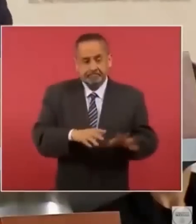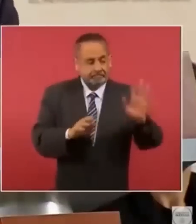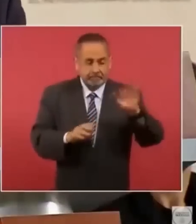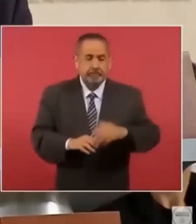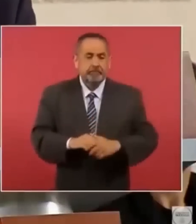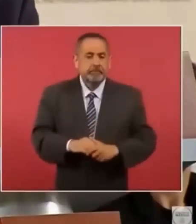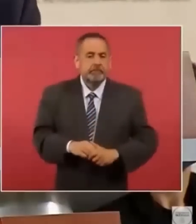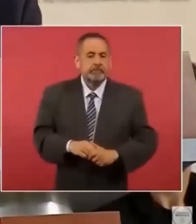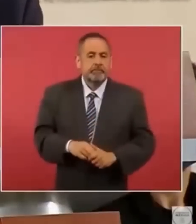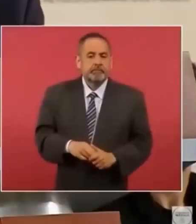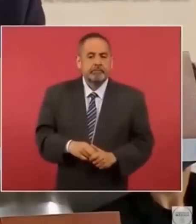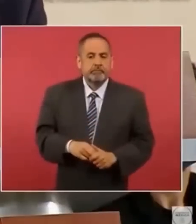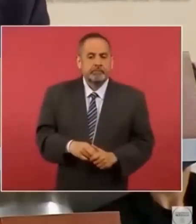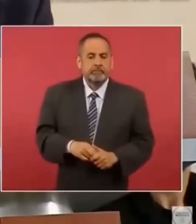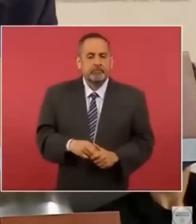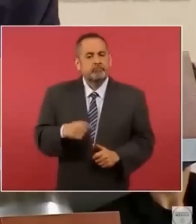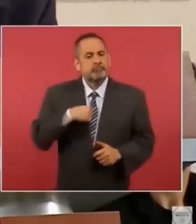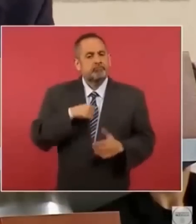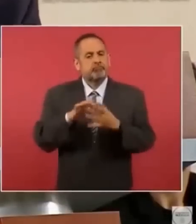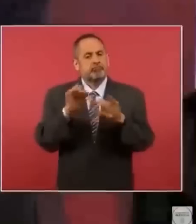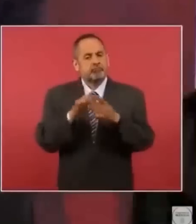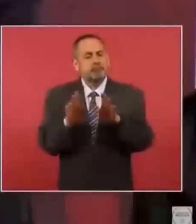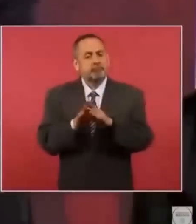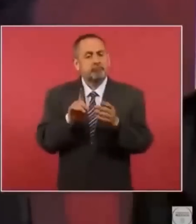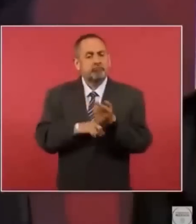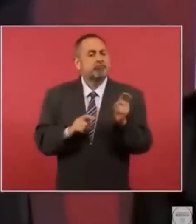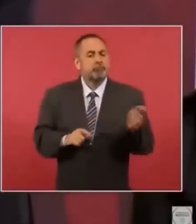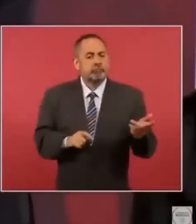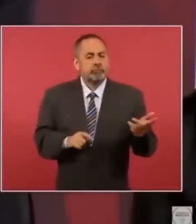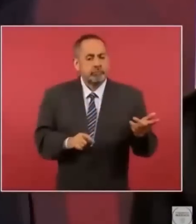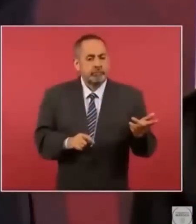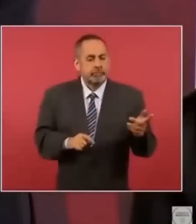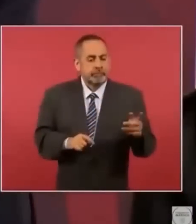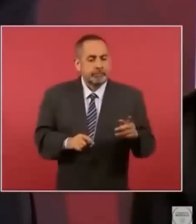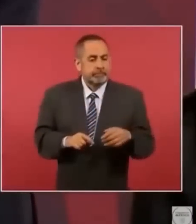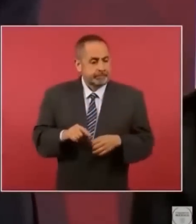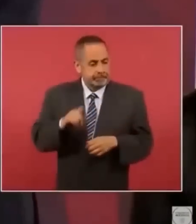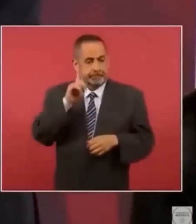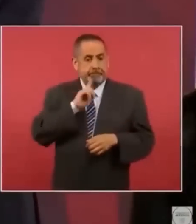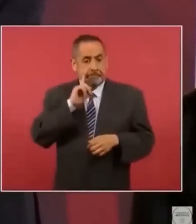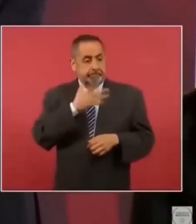Bueno, hablaba yo de que la presidenta